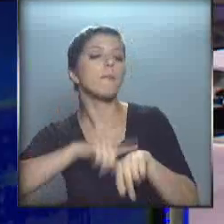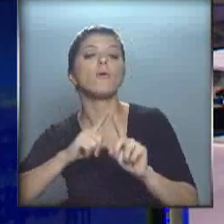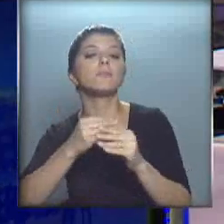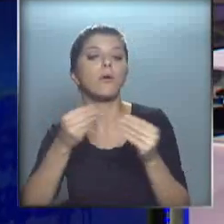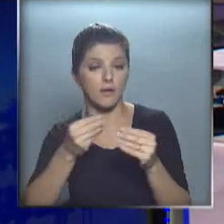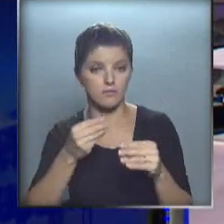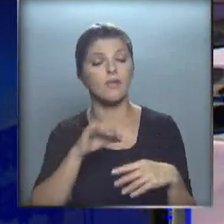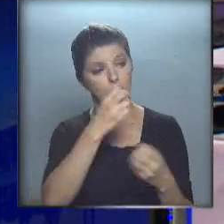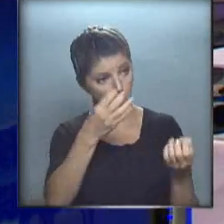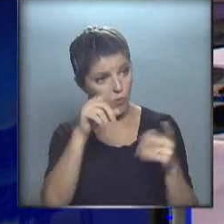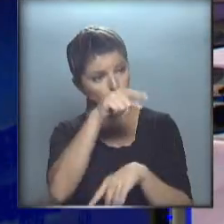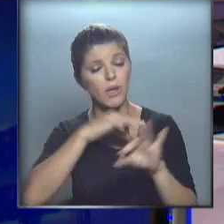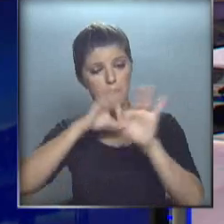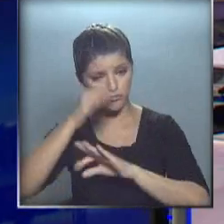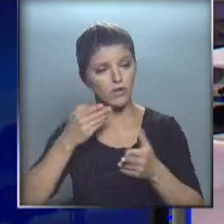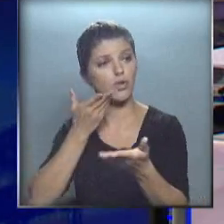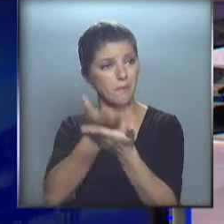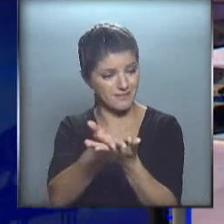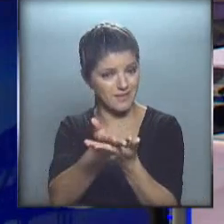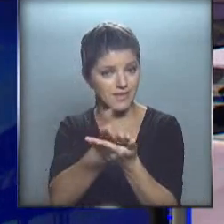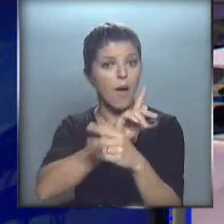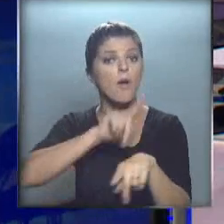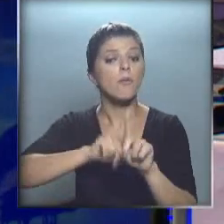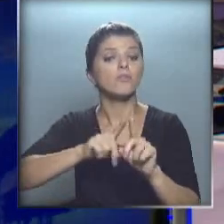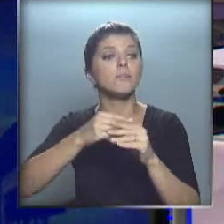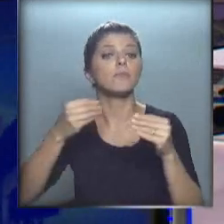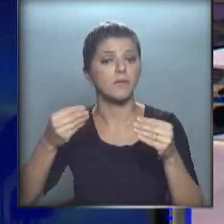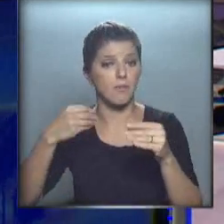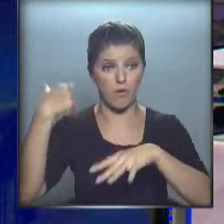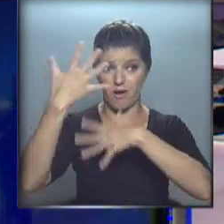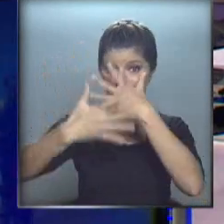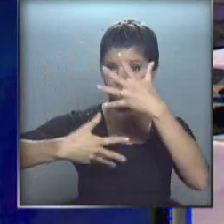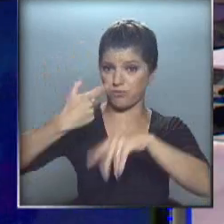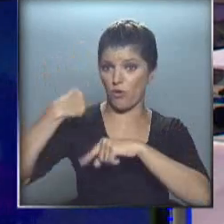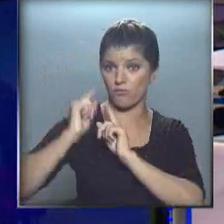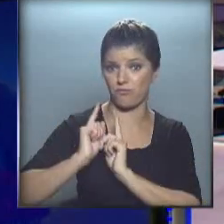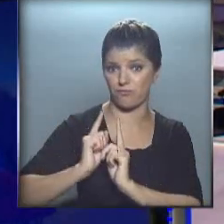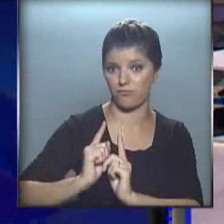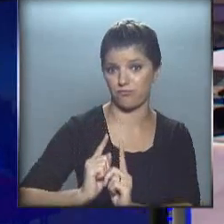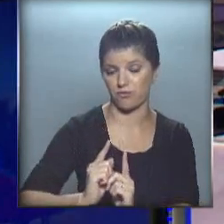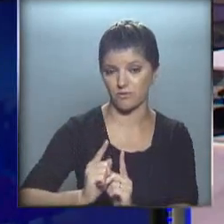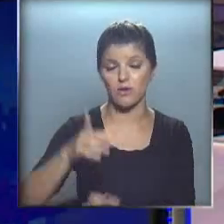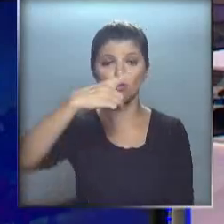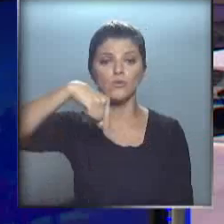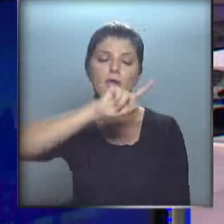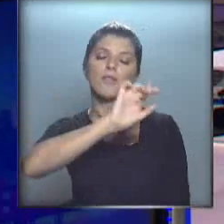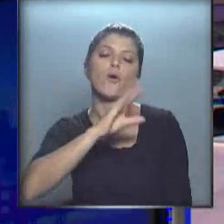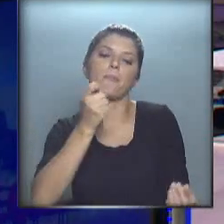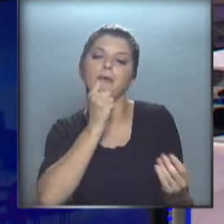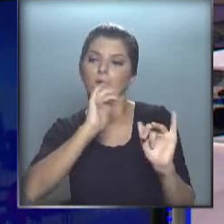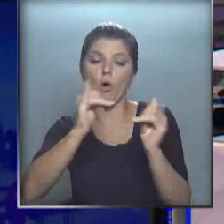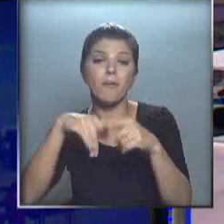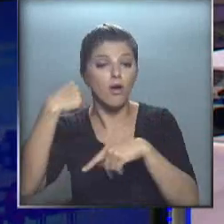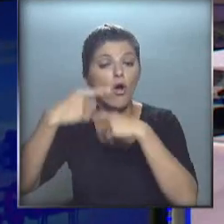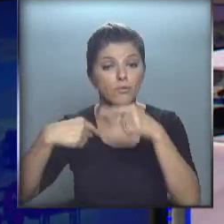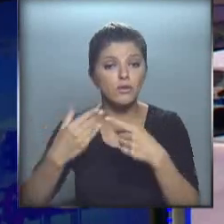digo, está buenísimo que hacen proyectos y que lo charlan y demás, pero la violencia sigue estando, digo, y ustedes, no ustedes, pero los jóvenes se